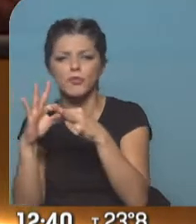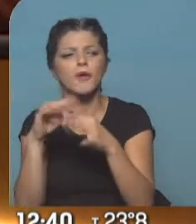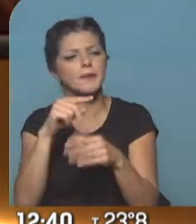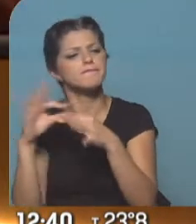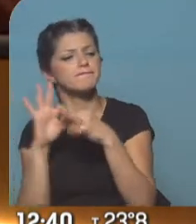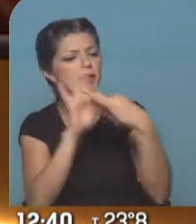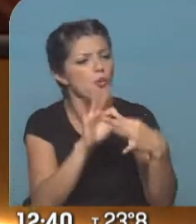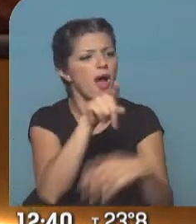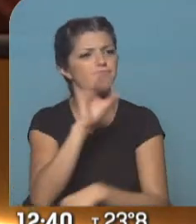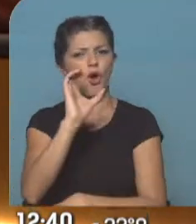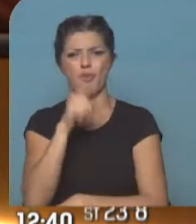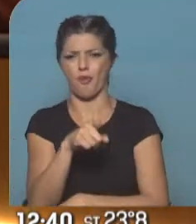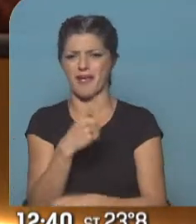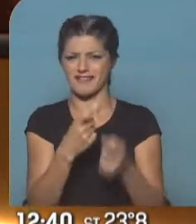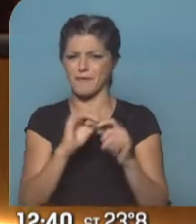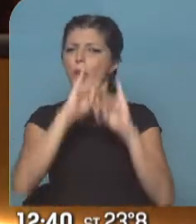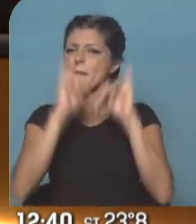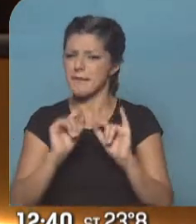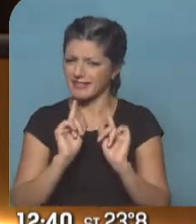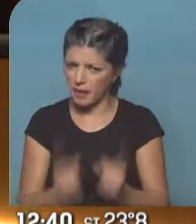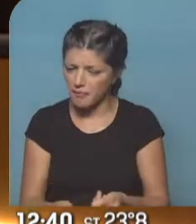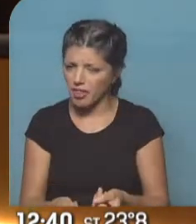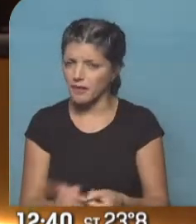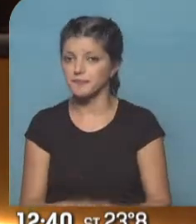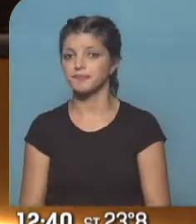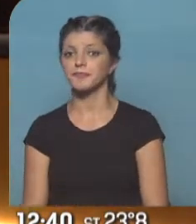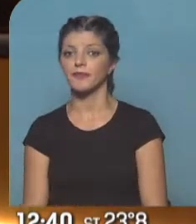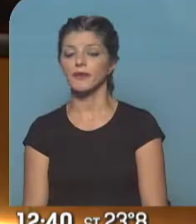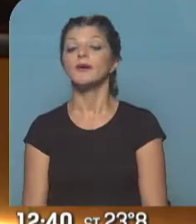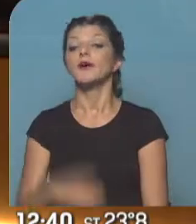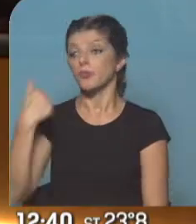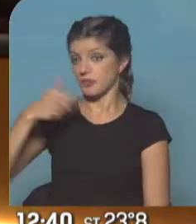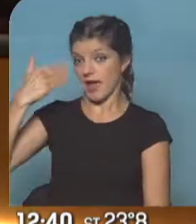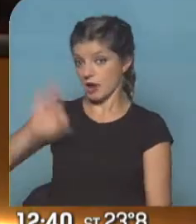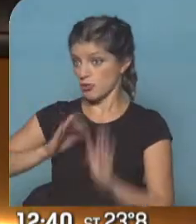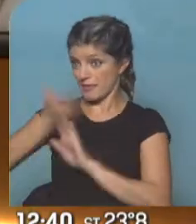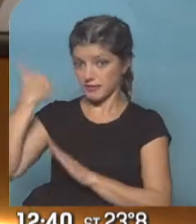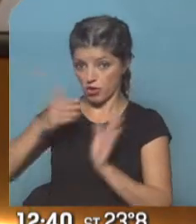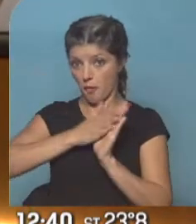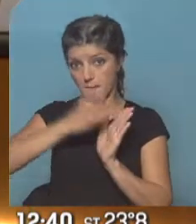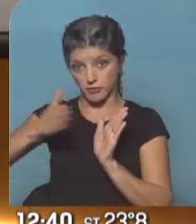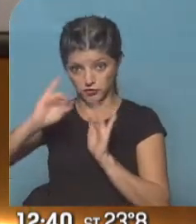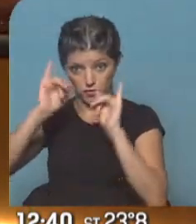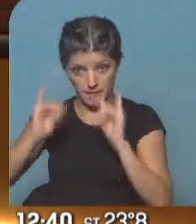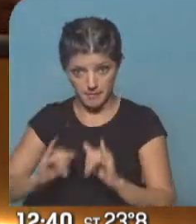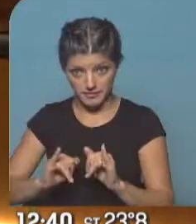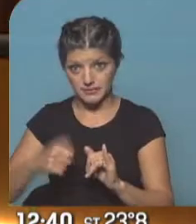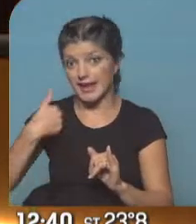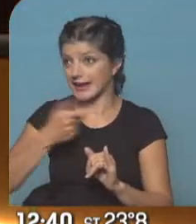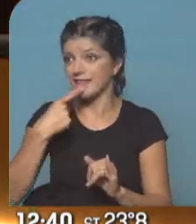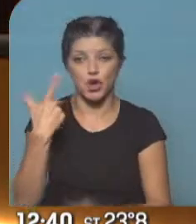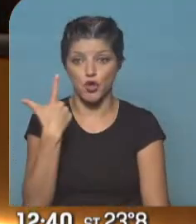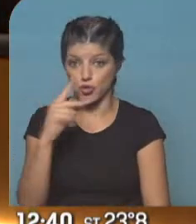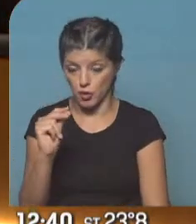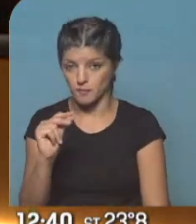Y bueno, y ese proceso de paz me tocó estar muy cerquita el año pasado. La mayoría votó que no. Entonces, este